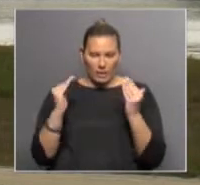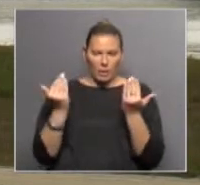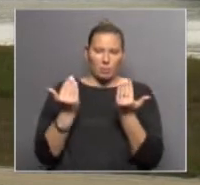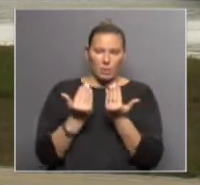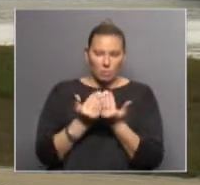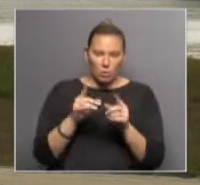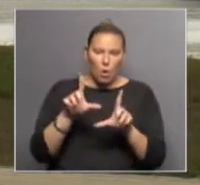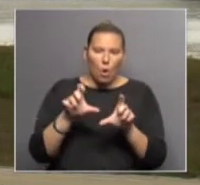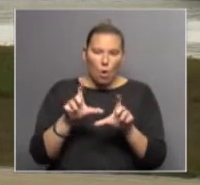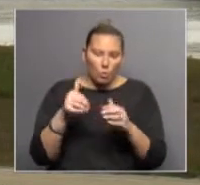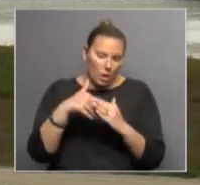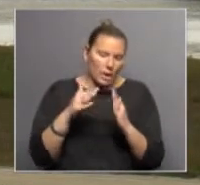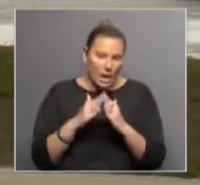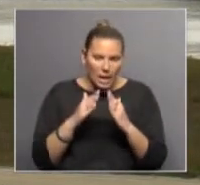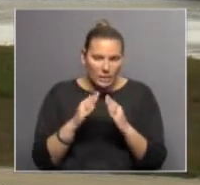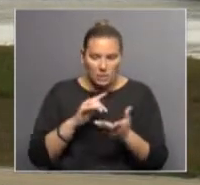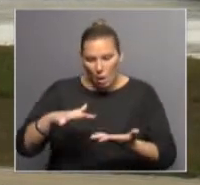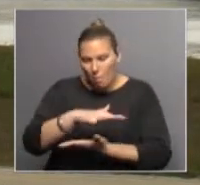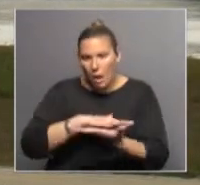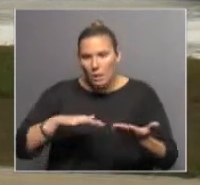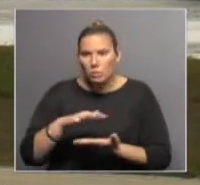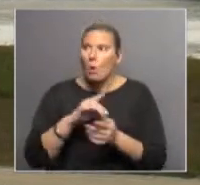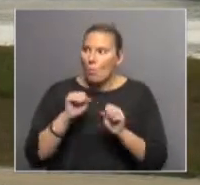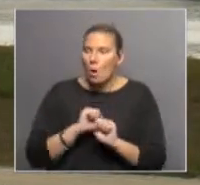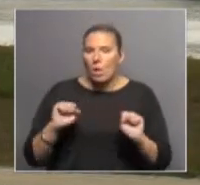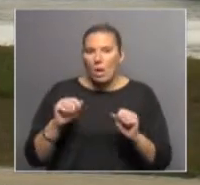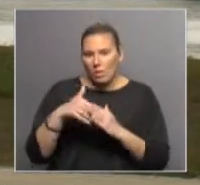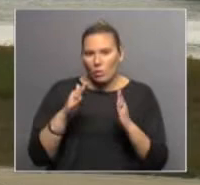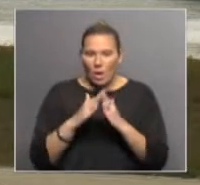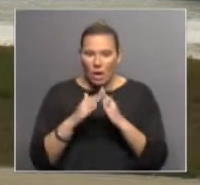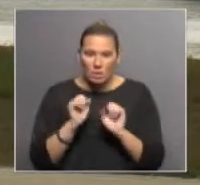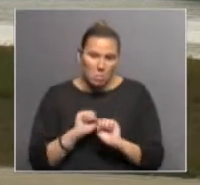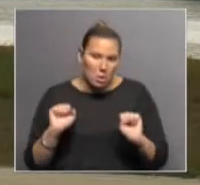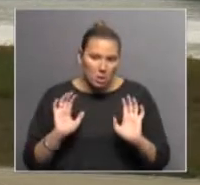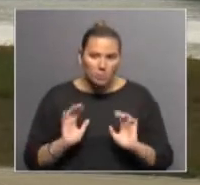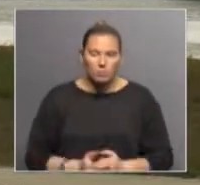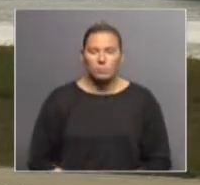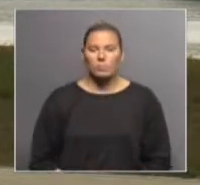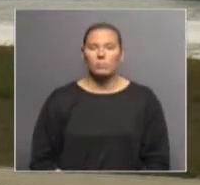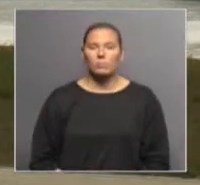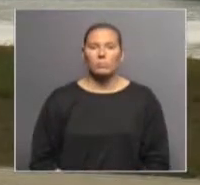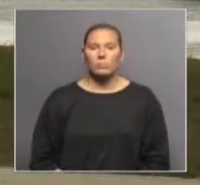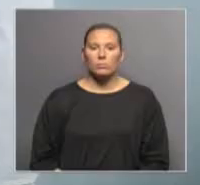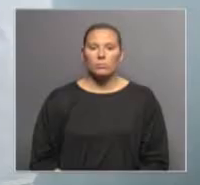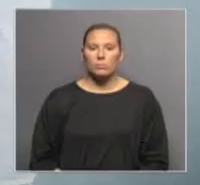es intradomiciliario, si se tiene espacio, con alguna actividad que se pueda hacer desde la casa.